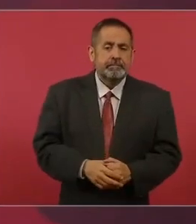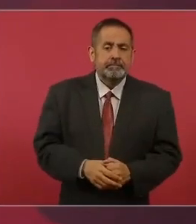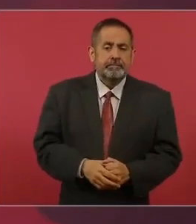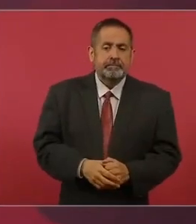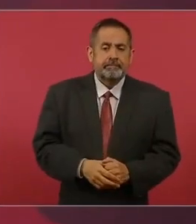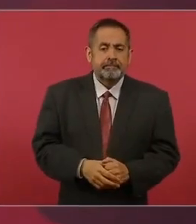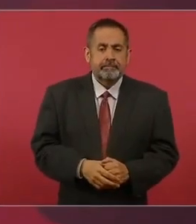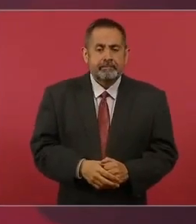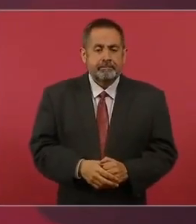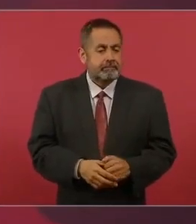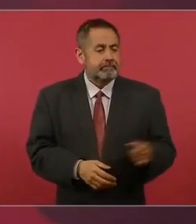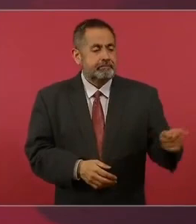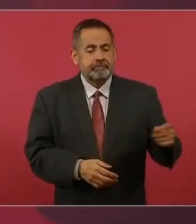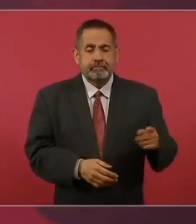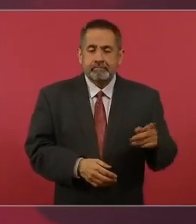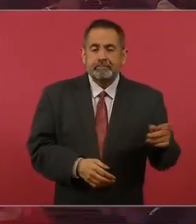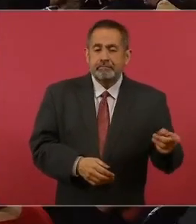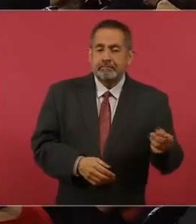Sí, polarizan,